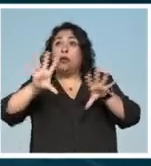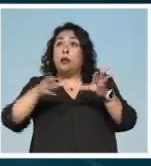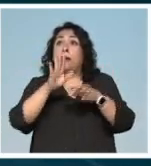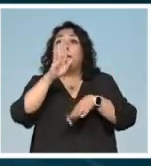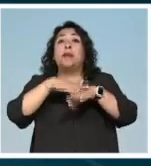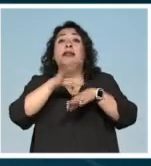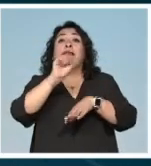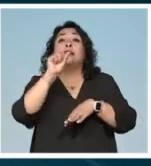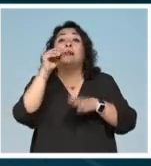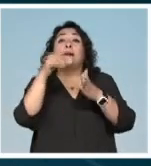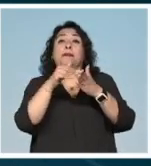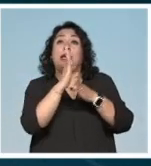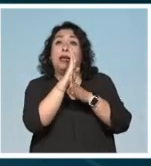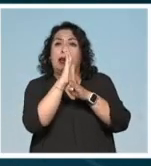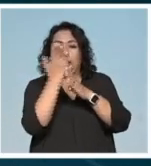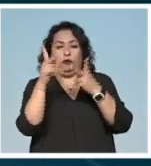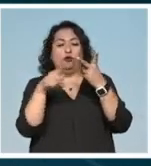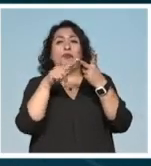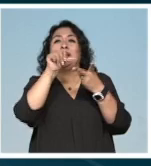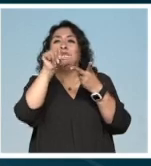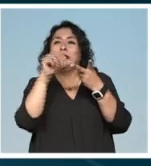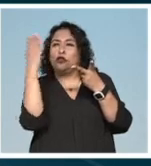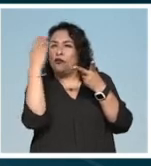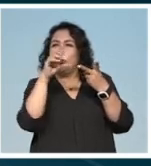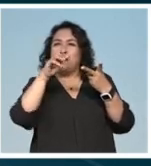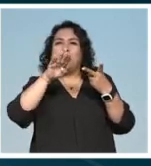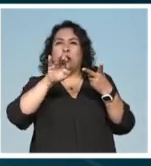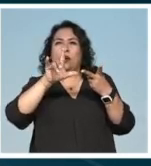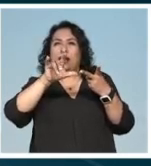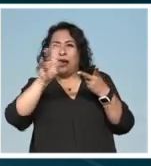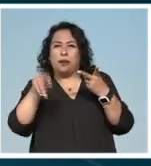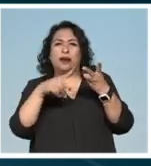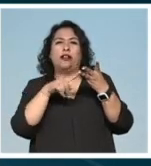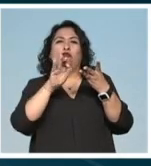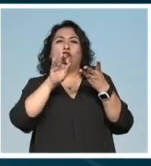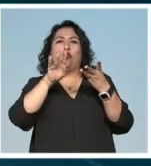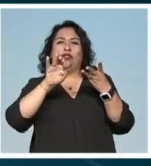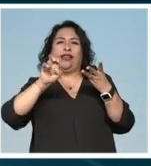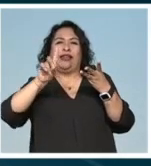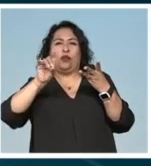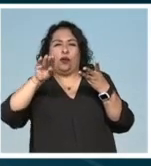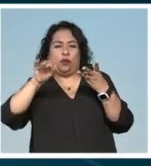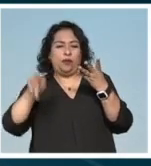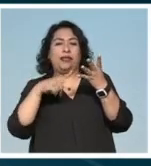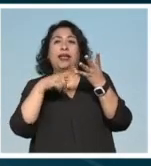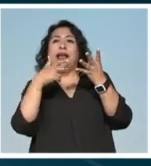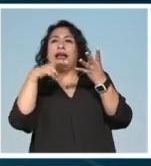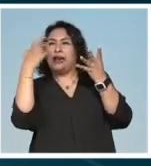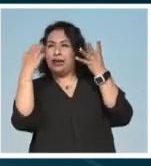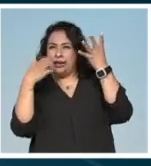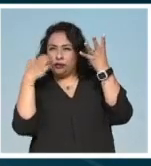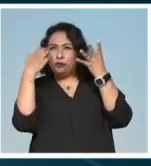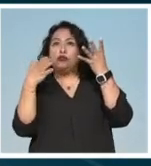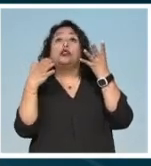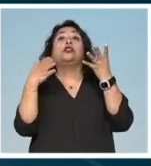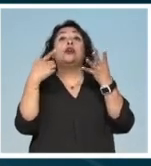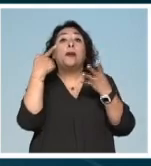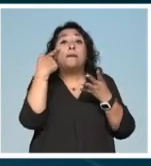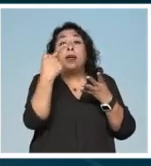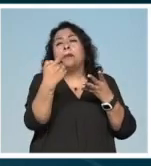60.000 volúmenes, el Centro Fotográfico Manuel Álvarez Bravo, la Fonoteca Eduardo Mata y galerías de exposición, en donde